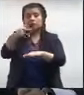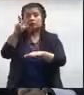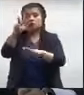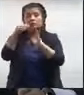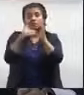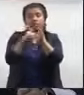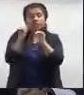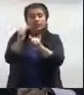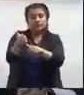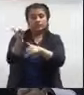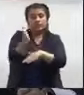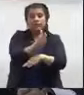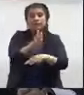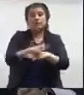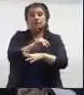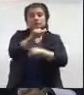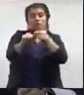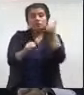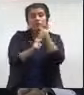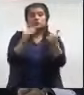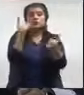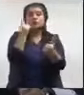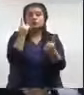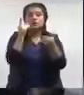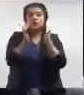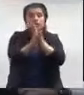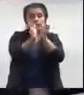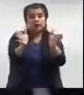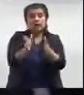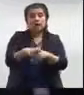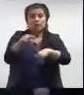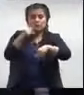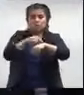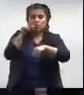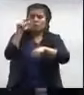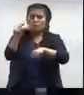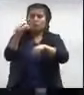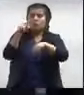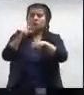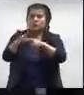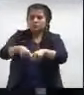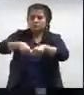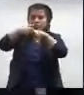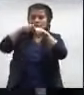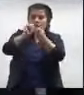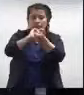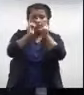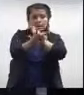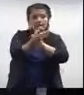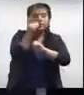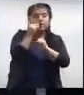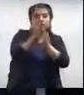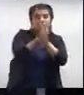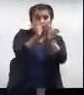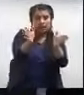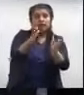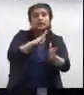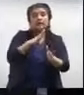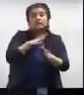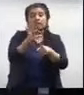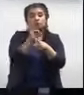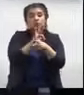88-2015. Subdirector General, en caso de ausencia temporal, sustituirá al director general. Adicionalmente, tendrá